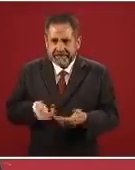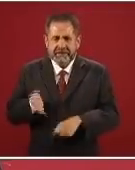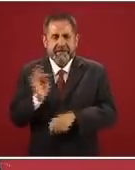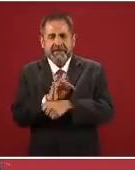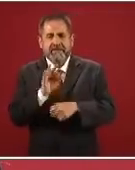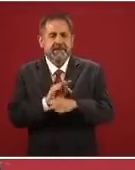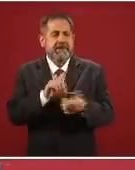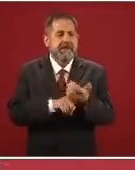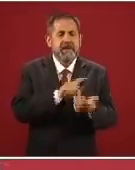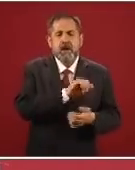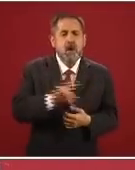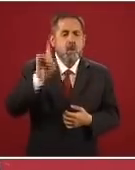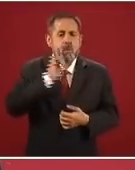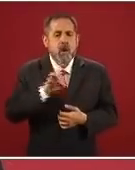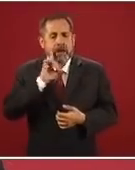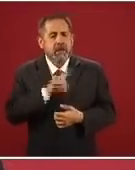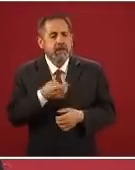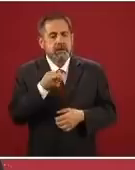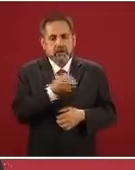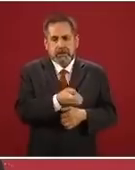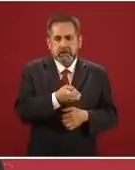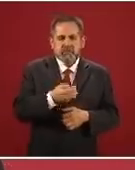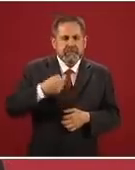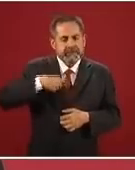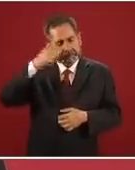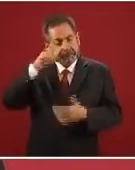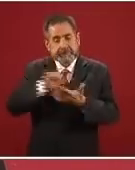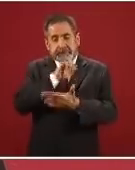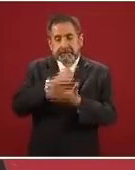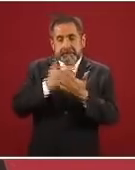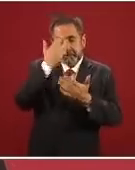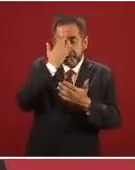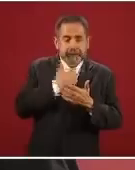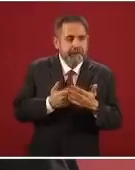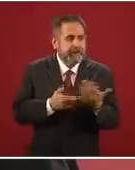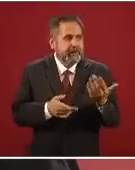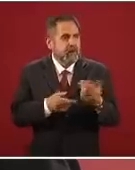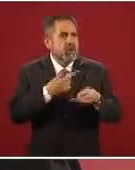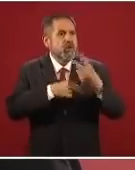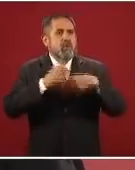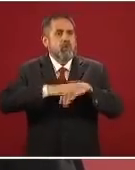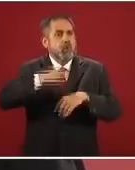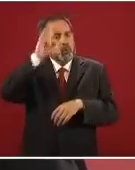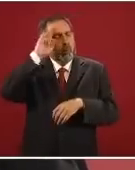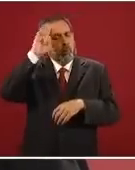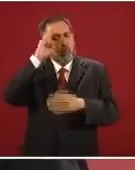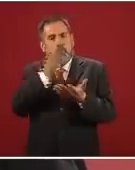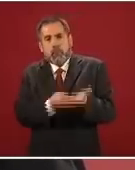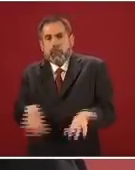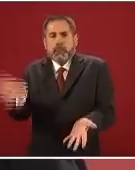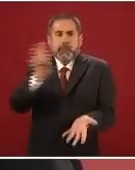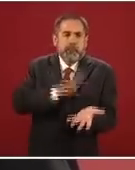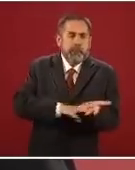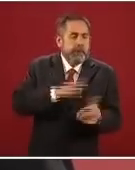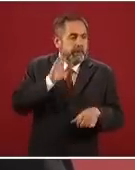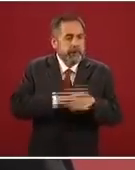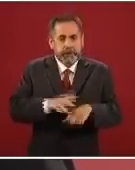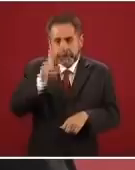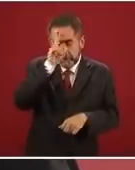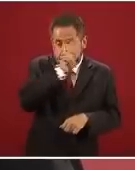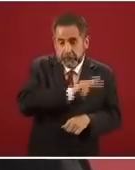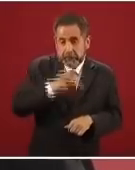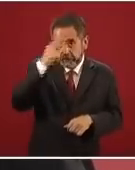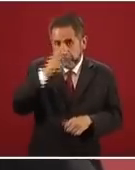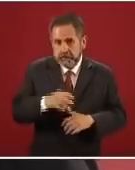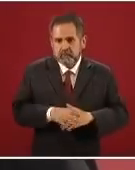a las mujeres en este caso en el que el delito ha cuadruplicado el nivel del homicidio en el